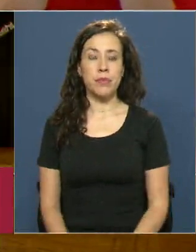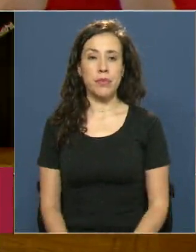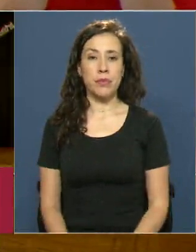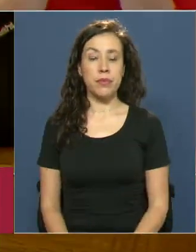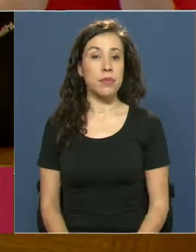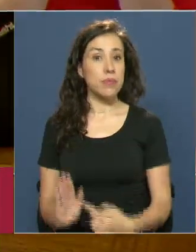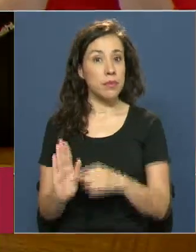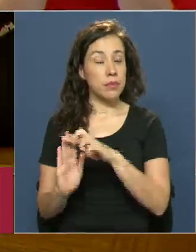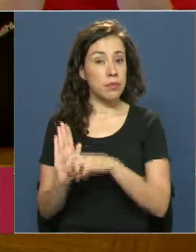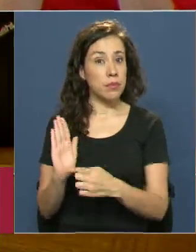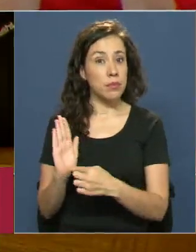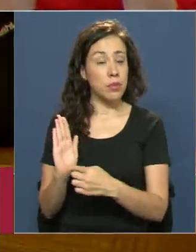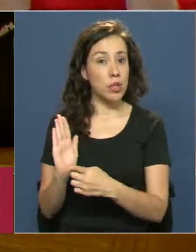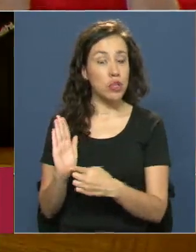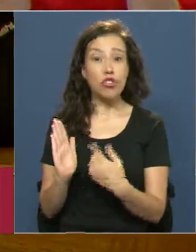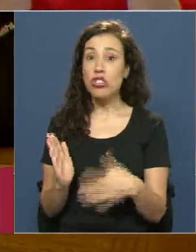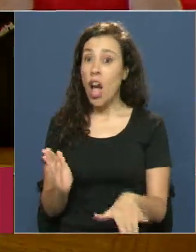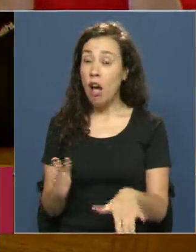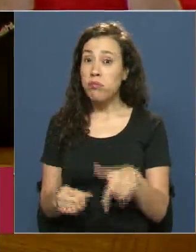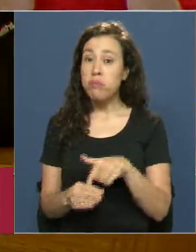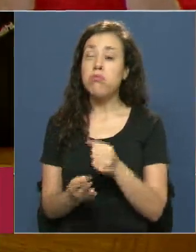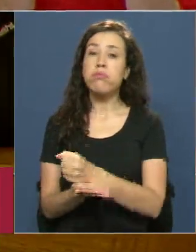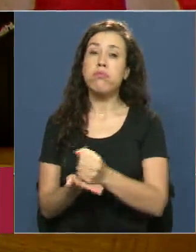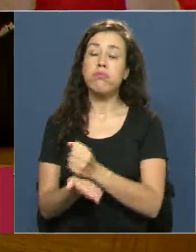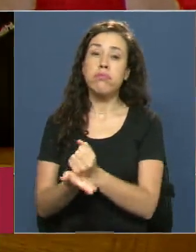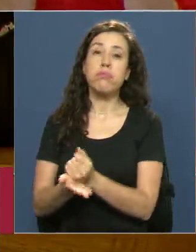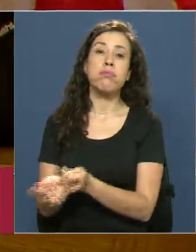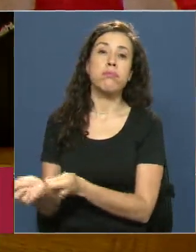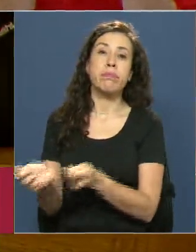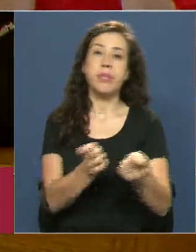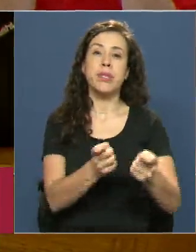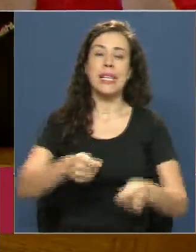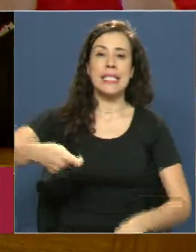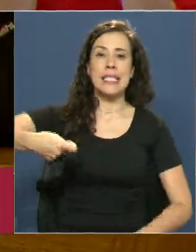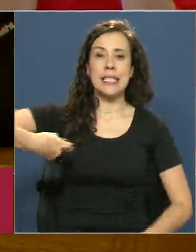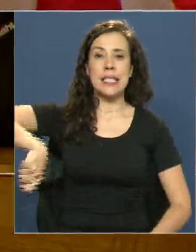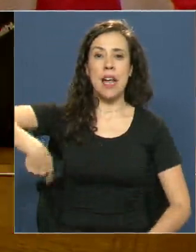el proyecto en las condiciones votadas despachado al Senado.